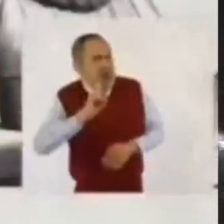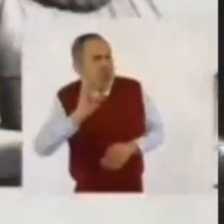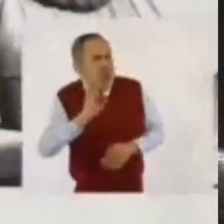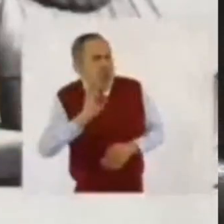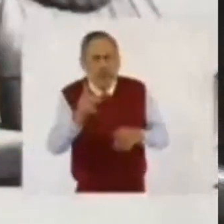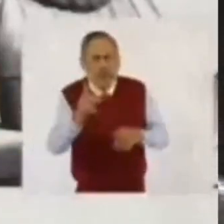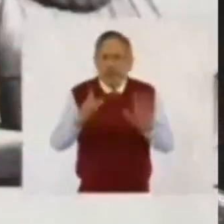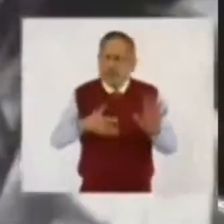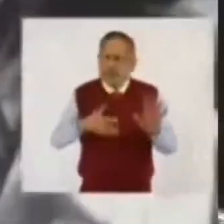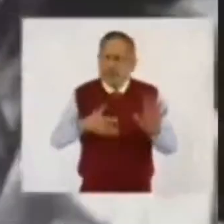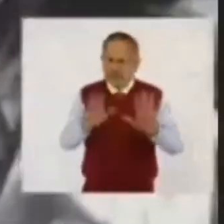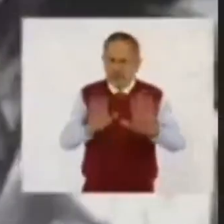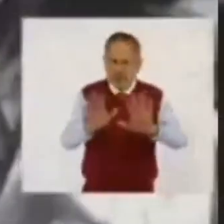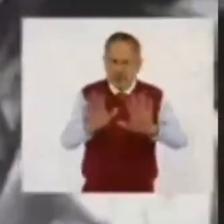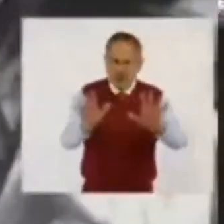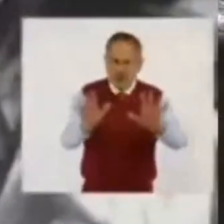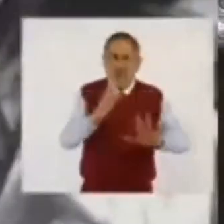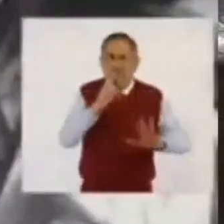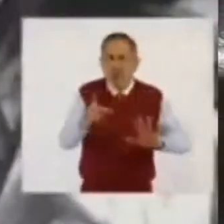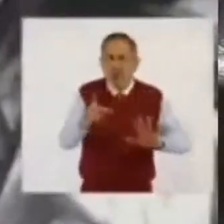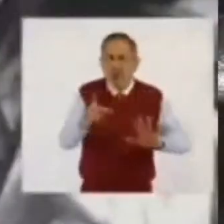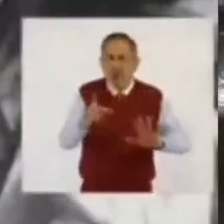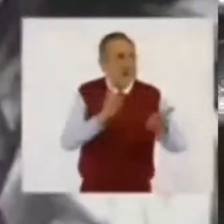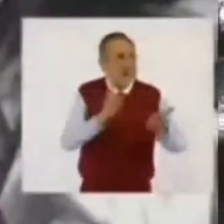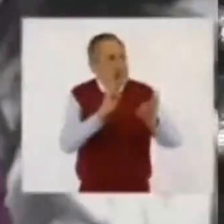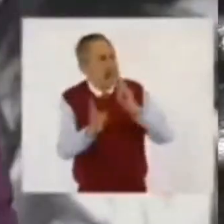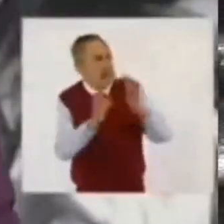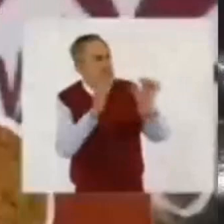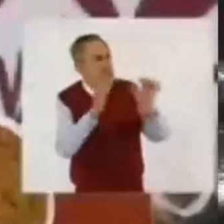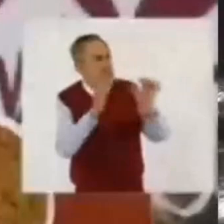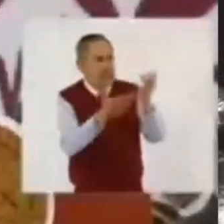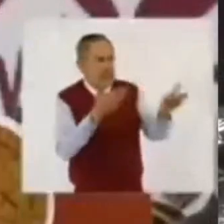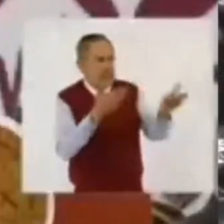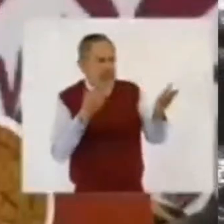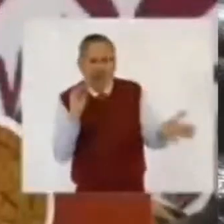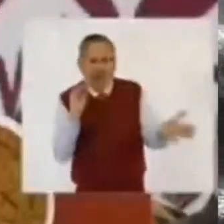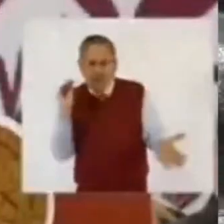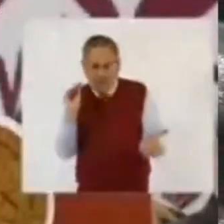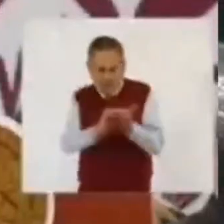pero preferimos seguir el diálogo antes de alguna otra medida,